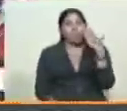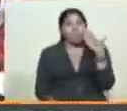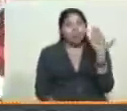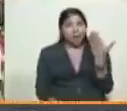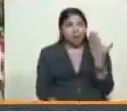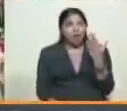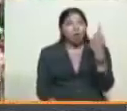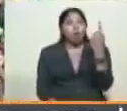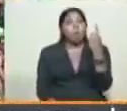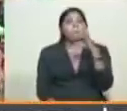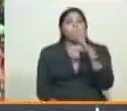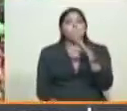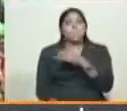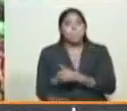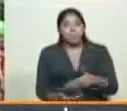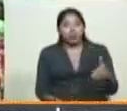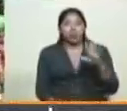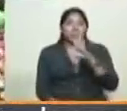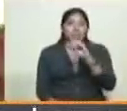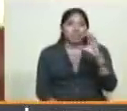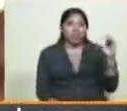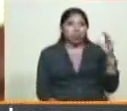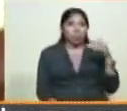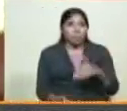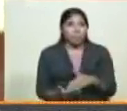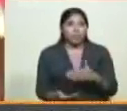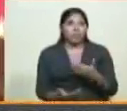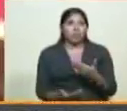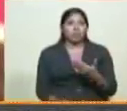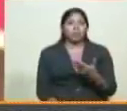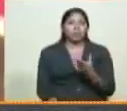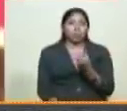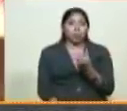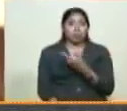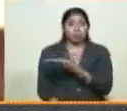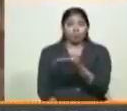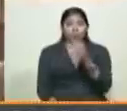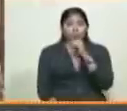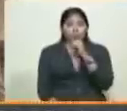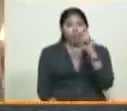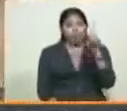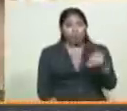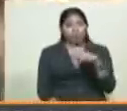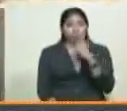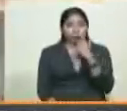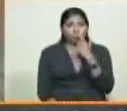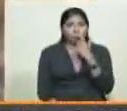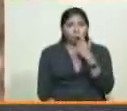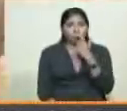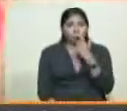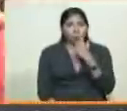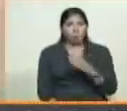de 1.500.000 bolívares para todas las madres y abuelas de la patria.